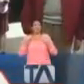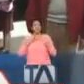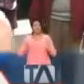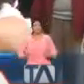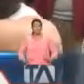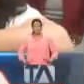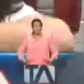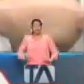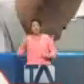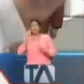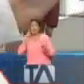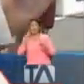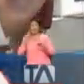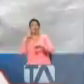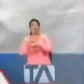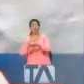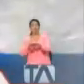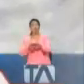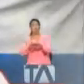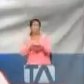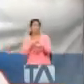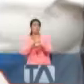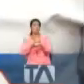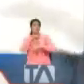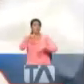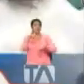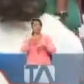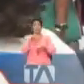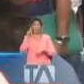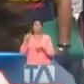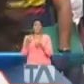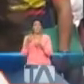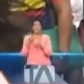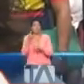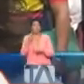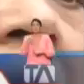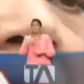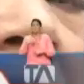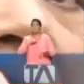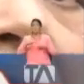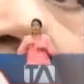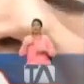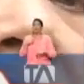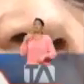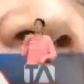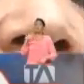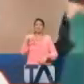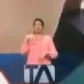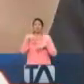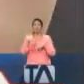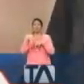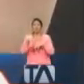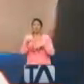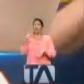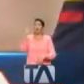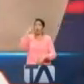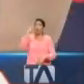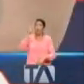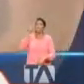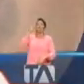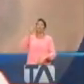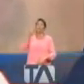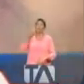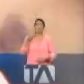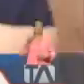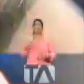Esta médico de profesión salió a la marcha el 1 de mayo en Quito y recibió el impacto de una bomba lacrimógena en su ojo derecho. Luego